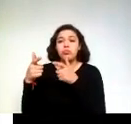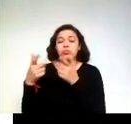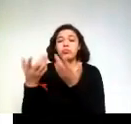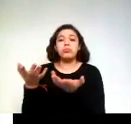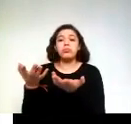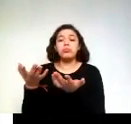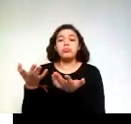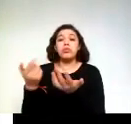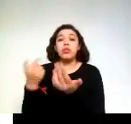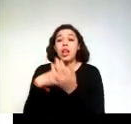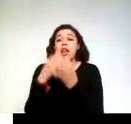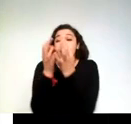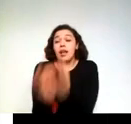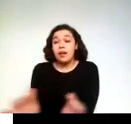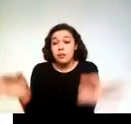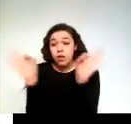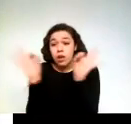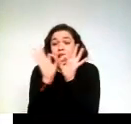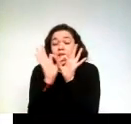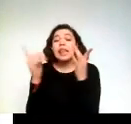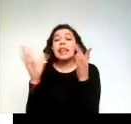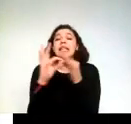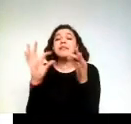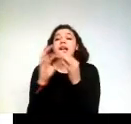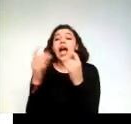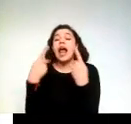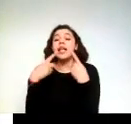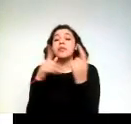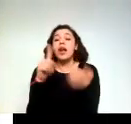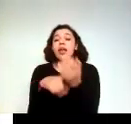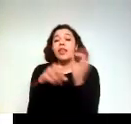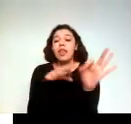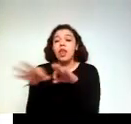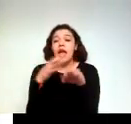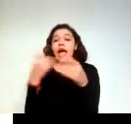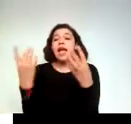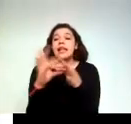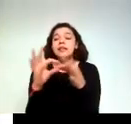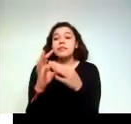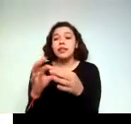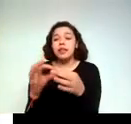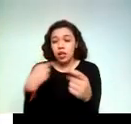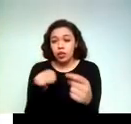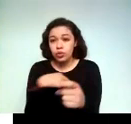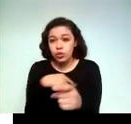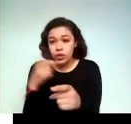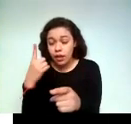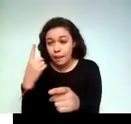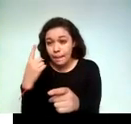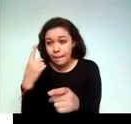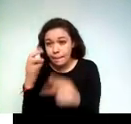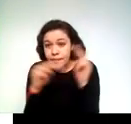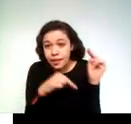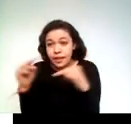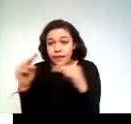Lo importante es acotar a los colaboradores desde antes y poder explicarles que estamos tratando de medir la